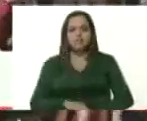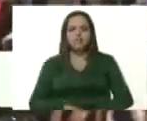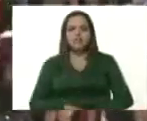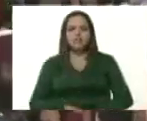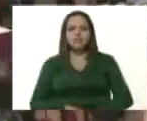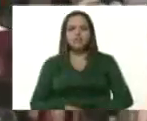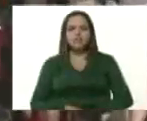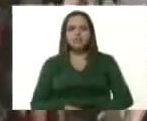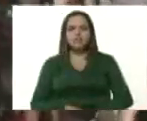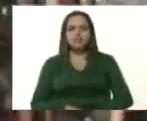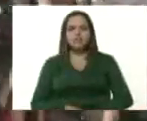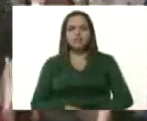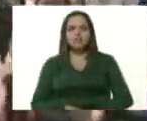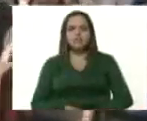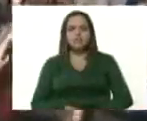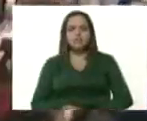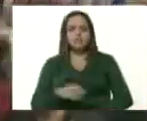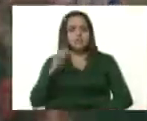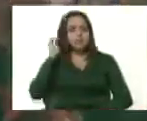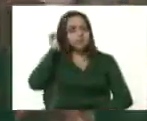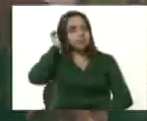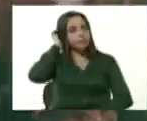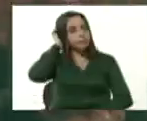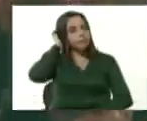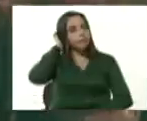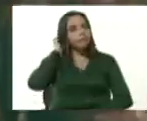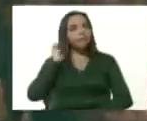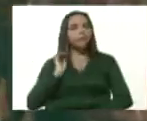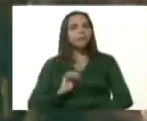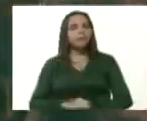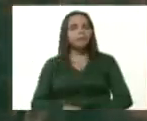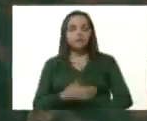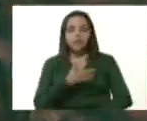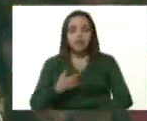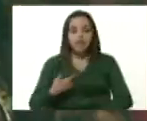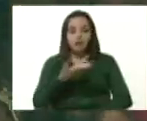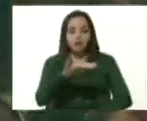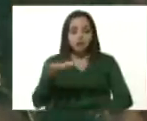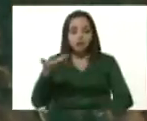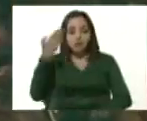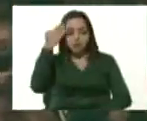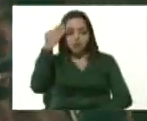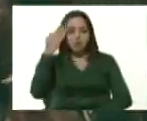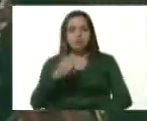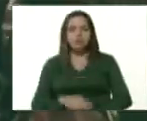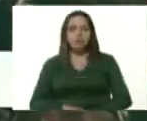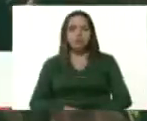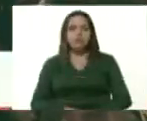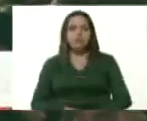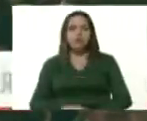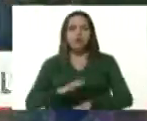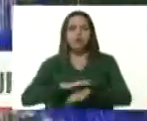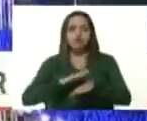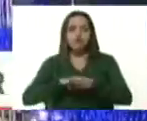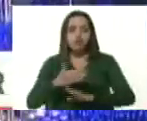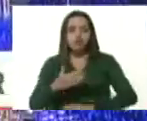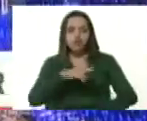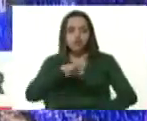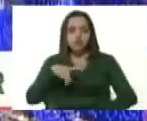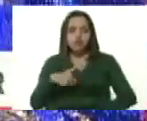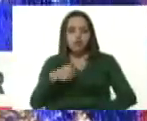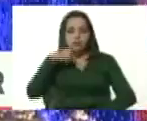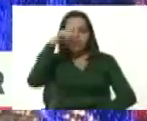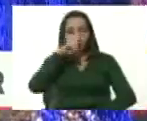presidente. Y yo quiero que todos ustedes sepan, porque nuestro padre político,